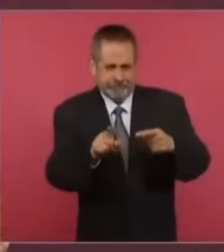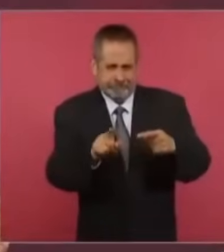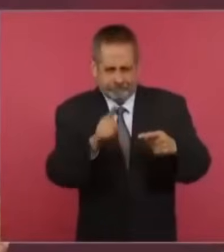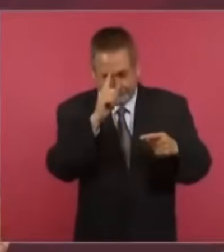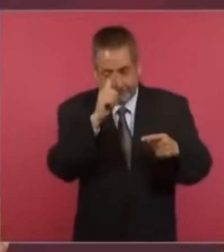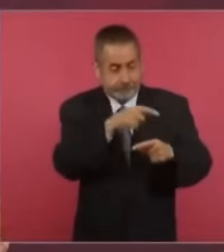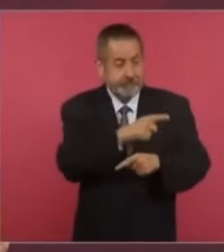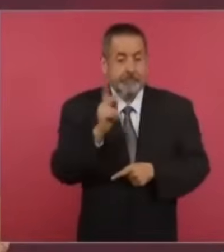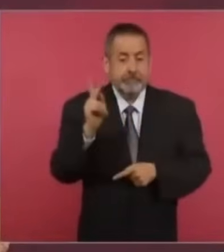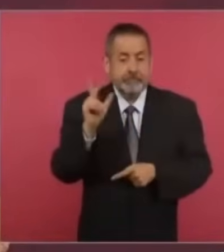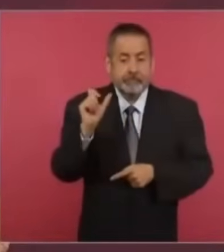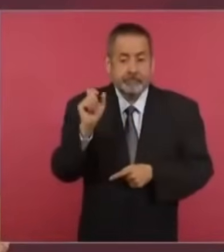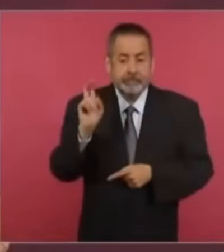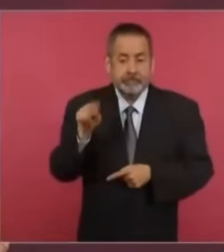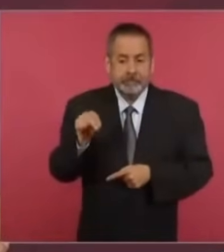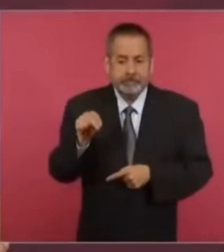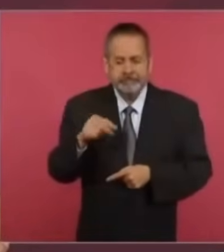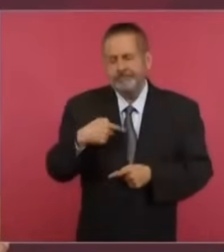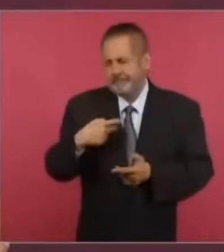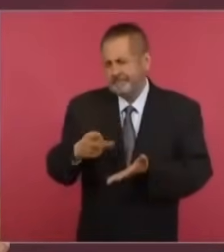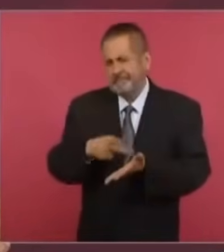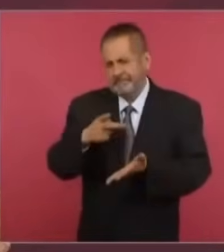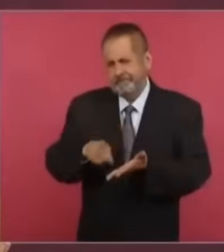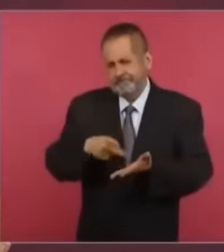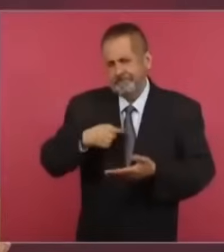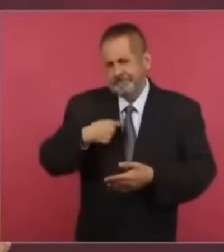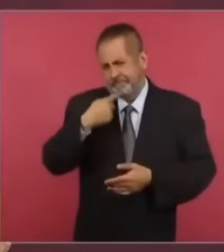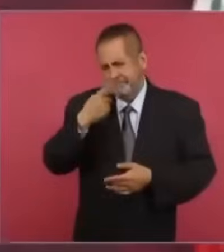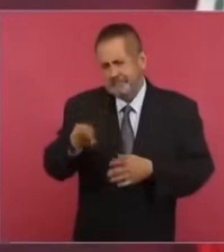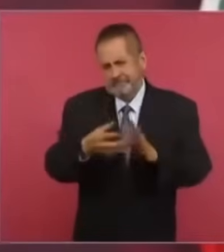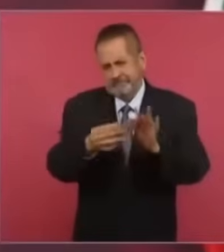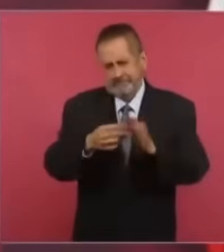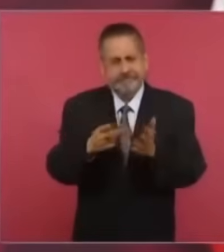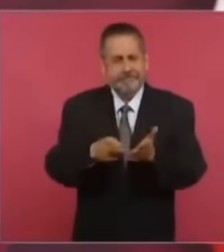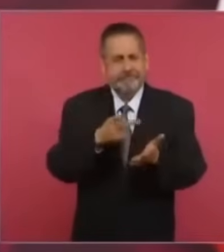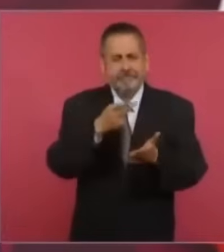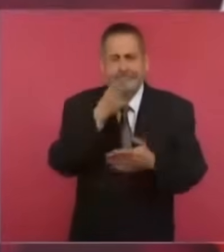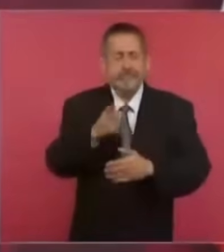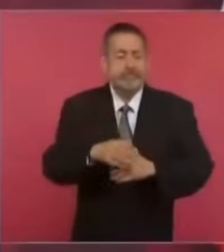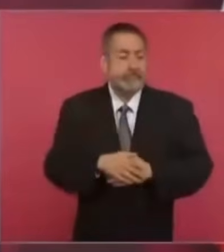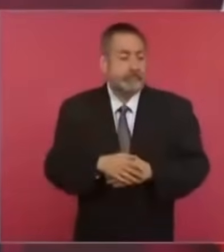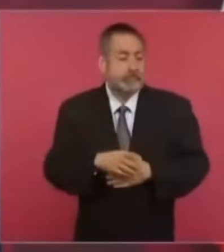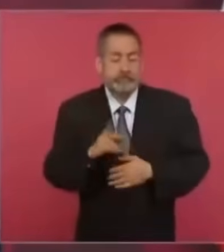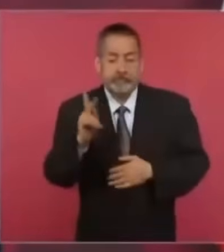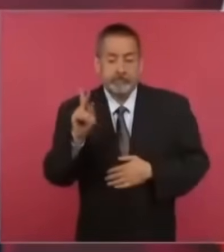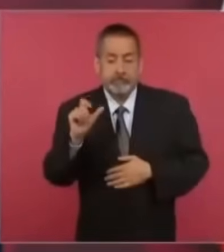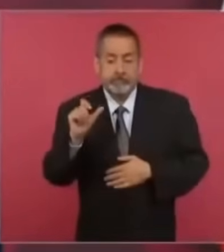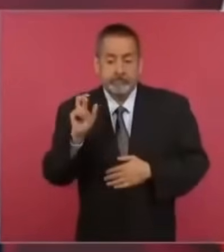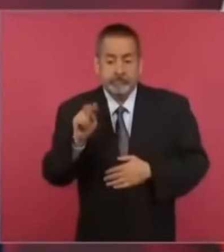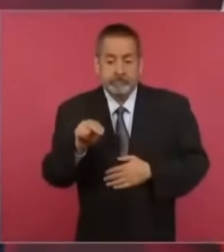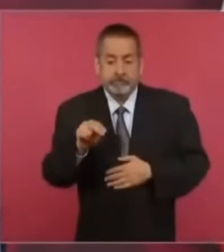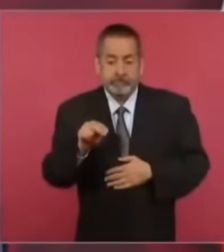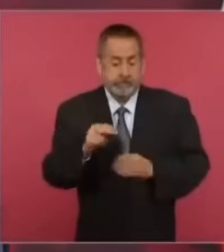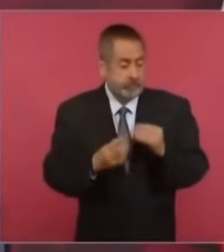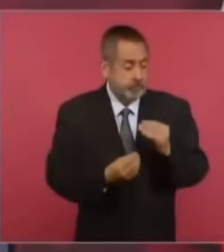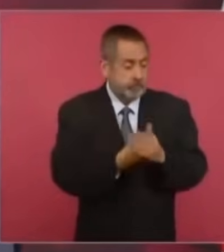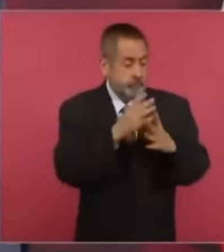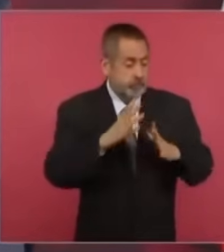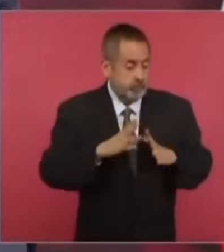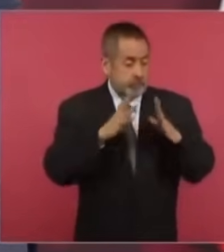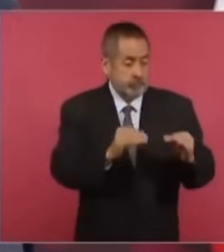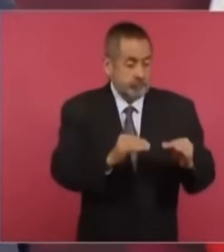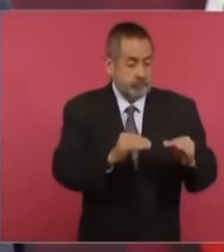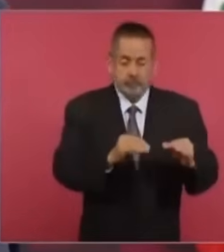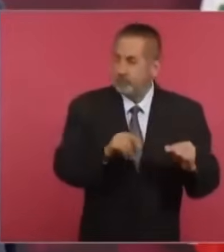el PAN surge, ya lo hemos dicho aquí varias veces, para oponerse a la política del general